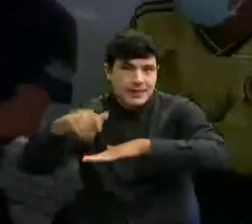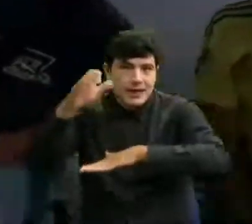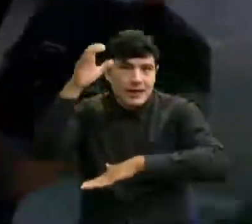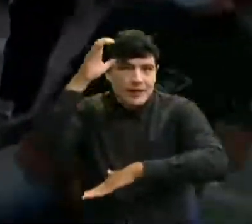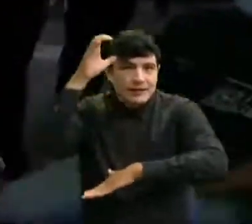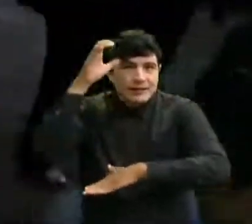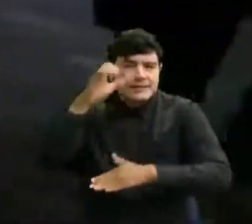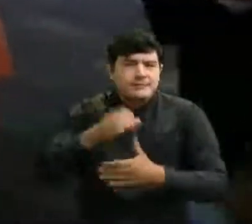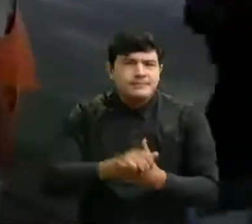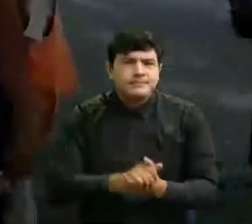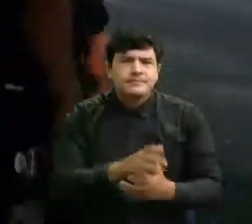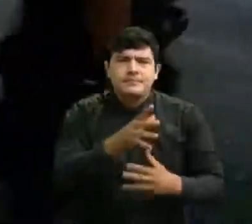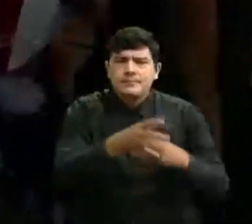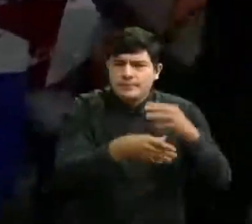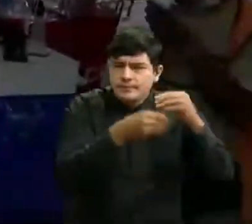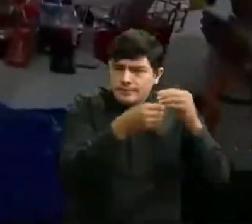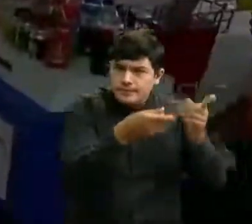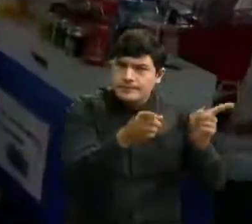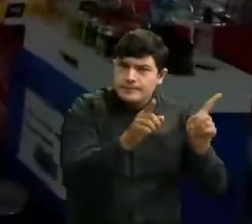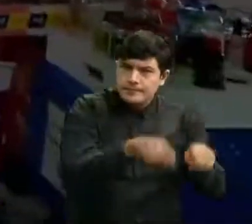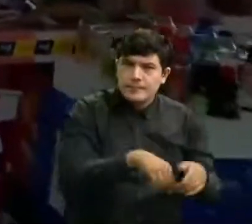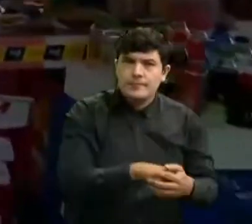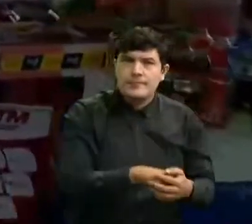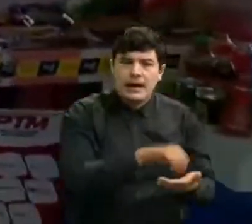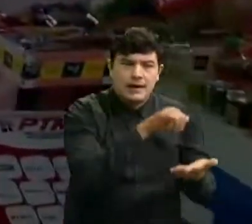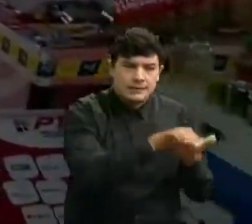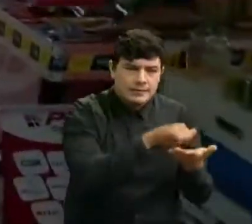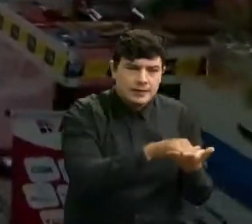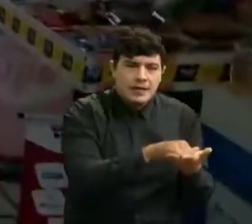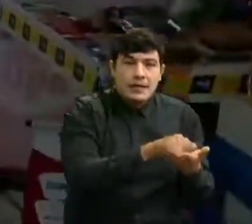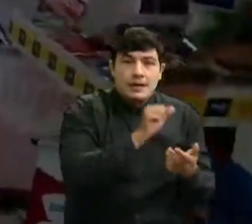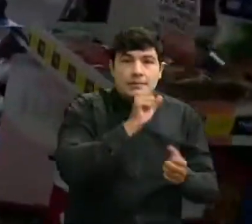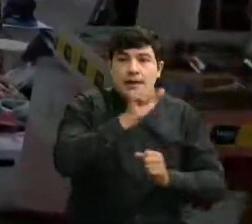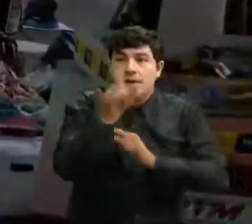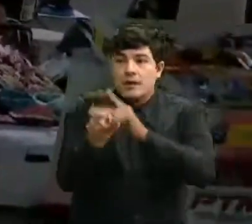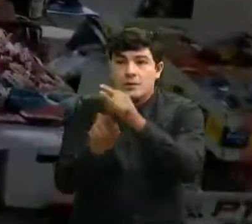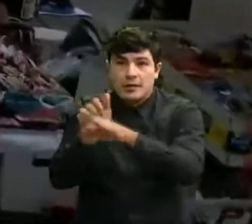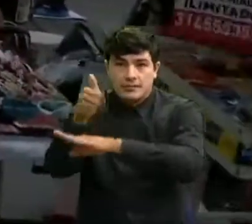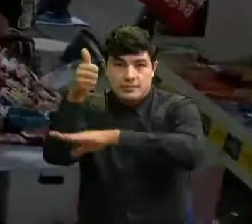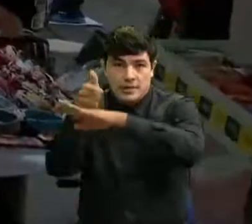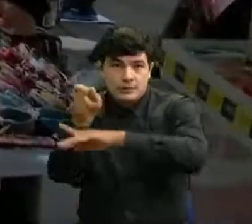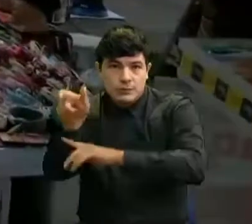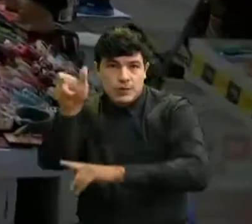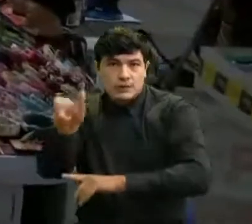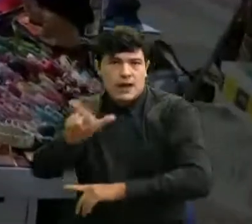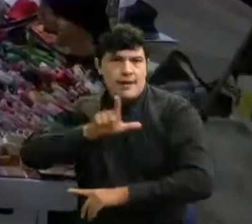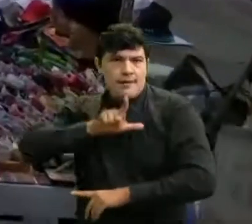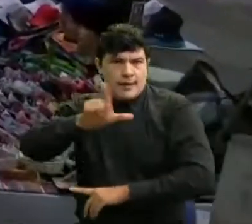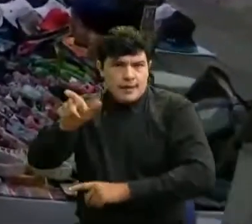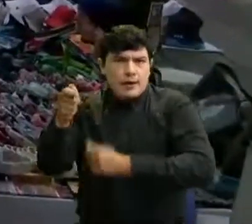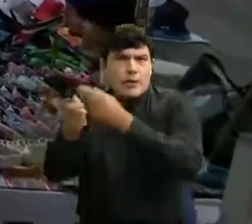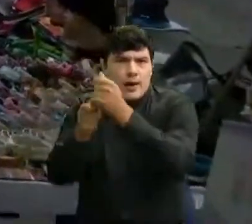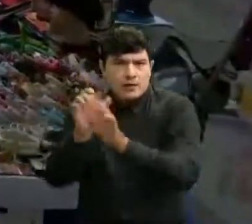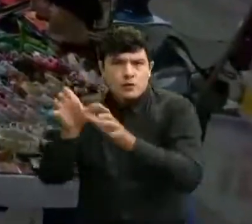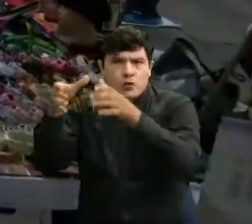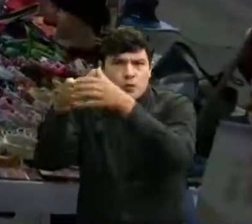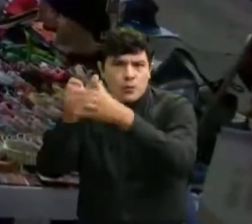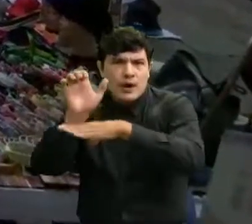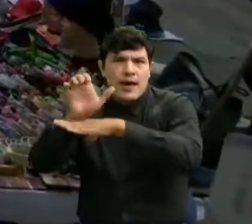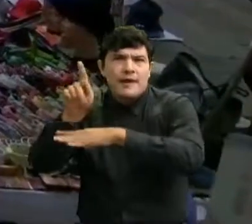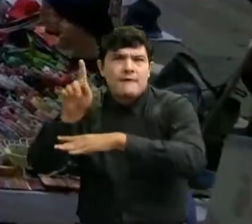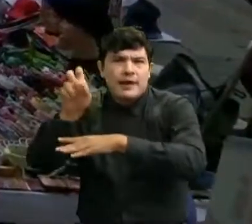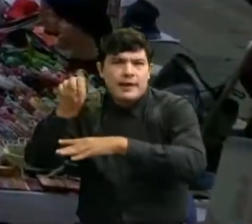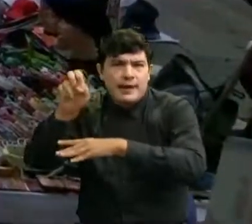igual forma, hemos consultado a voceros, representantes de Fenalco y otras agremiaciones del sector productivo de la